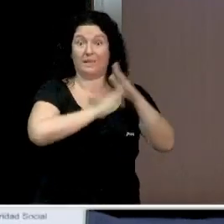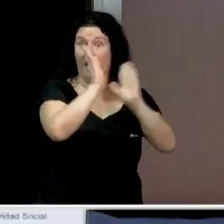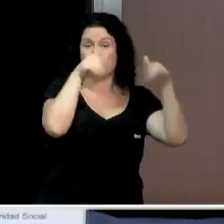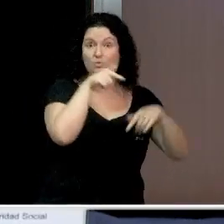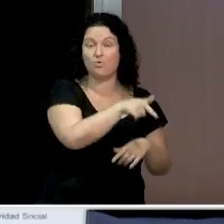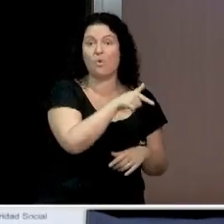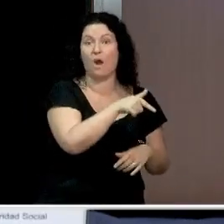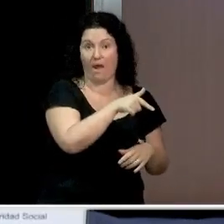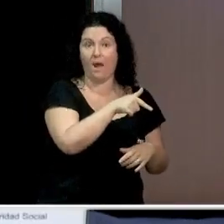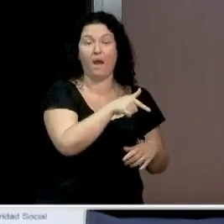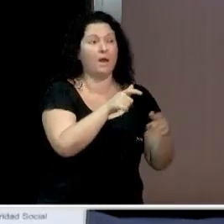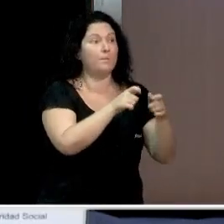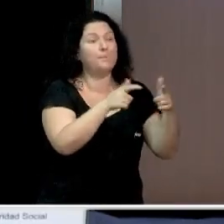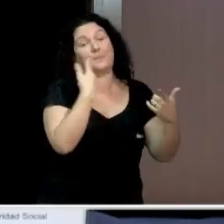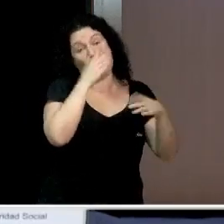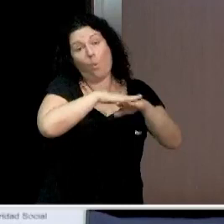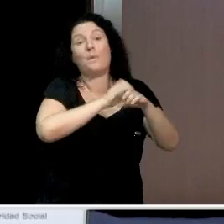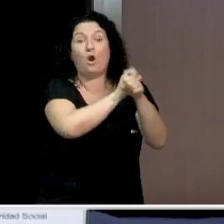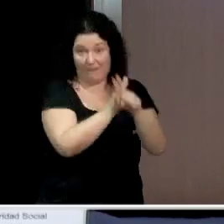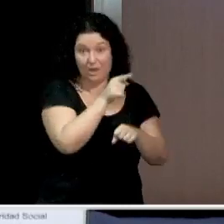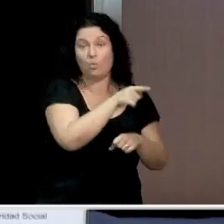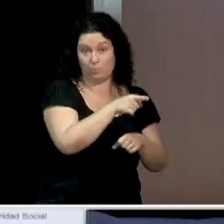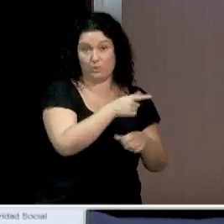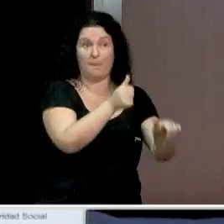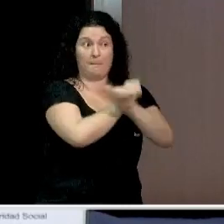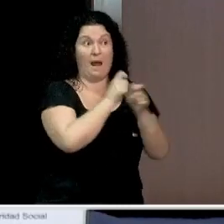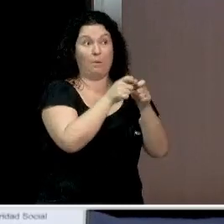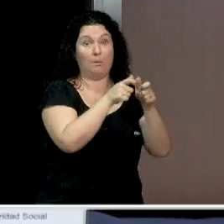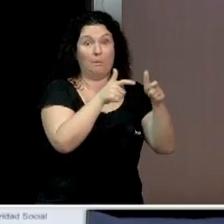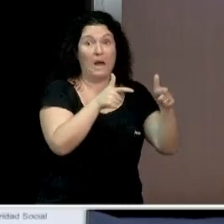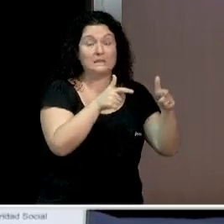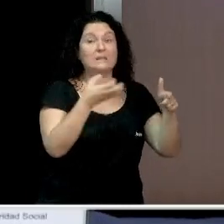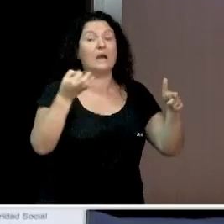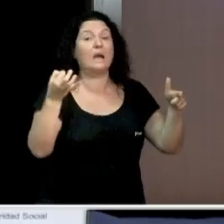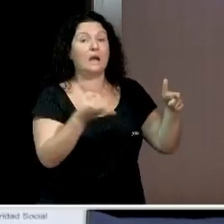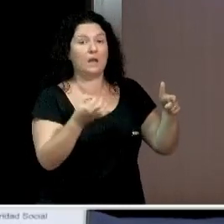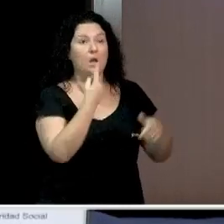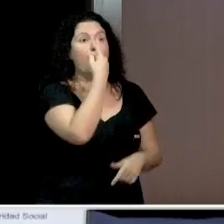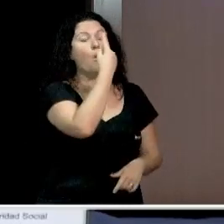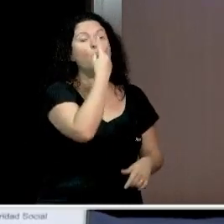discapacidad. Dicho incremento COVID, de desempleo, solo ha supuesto el